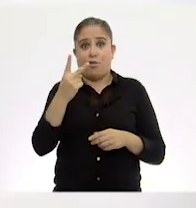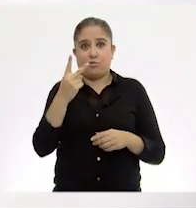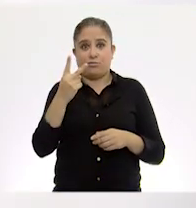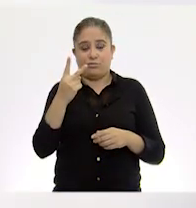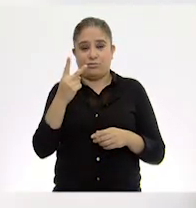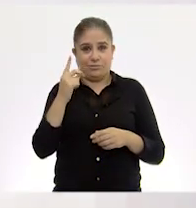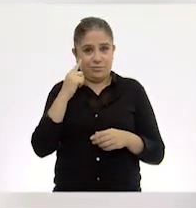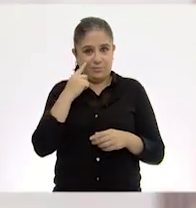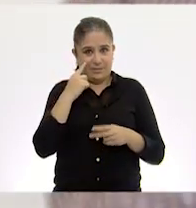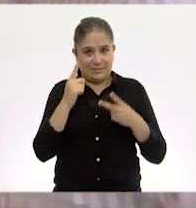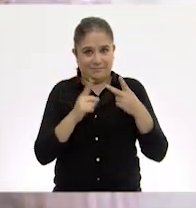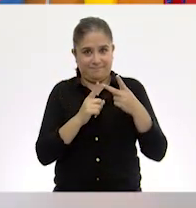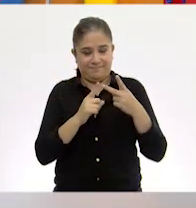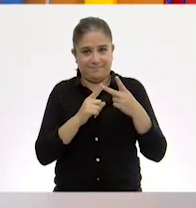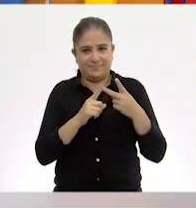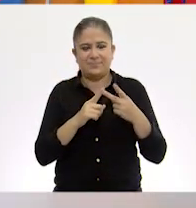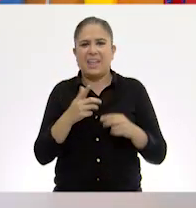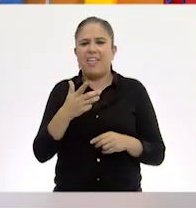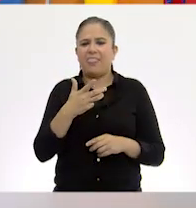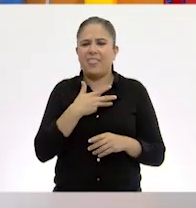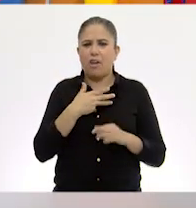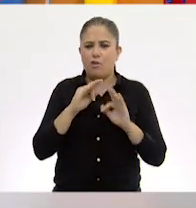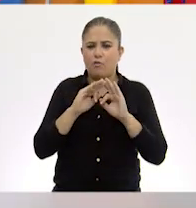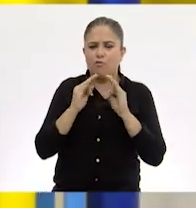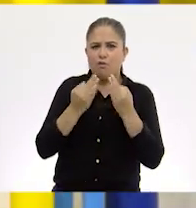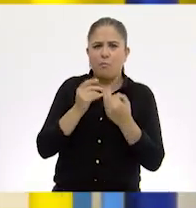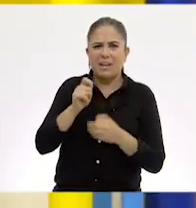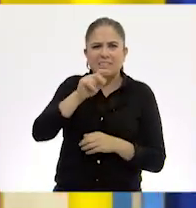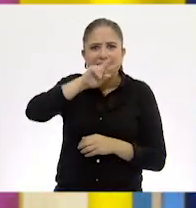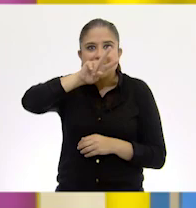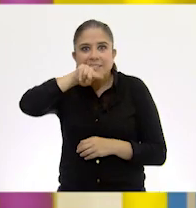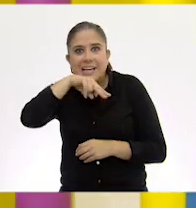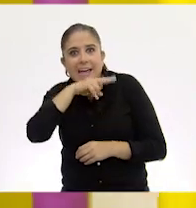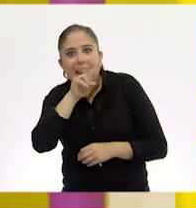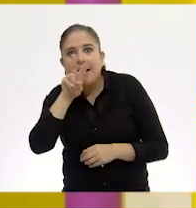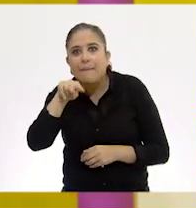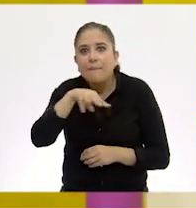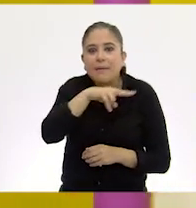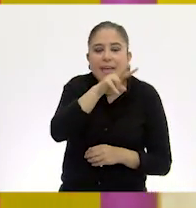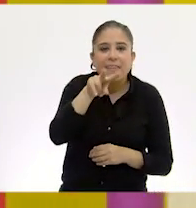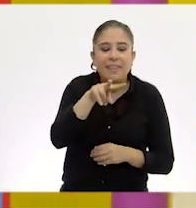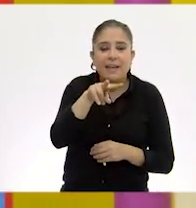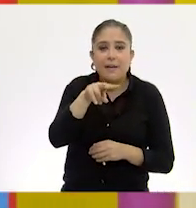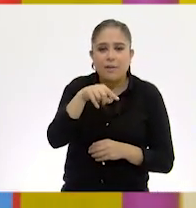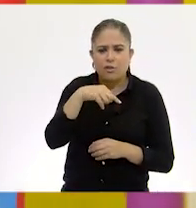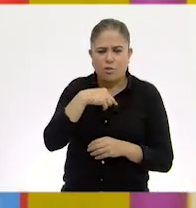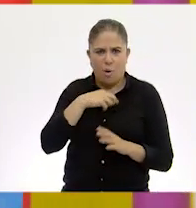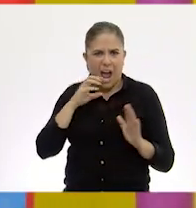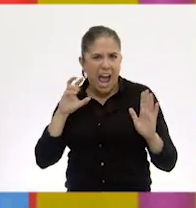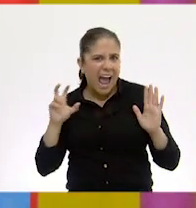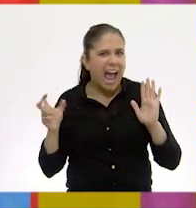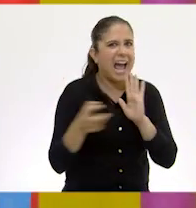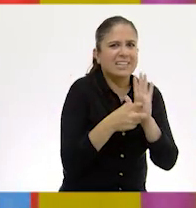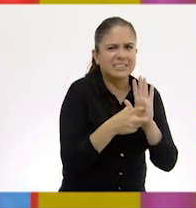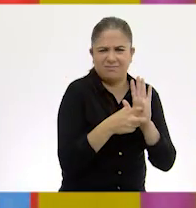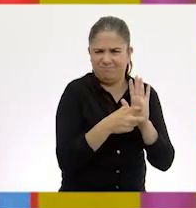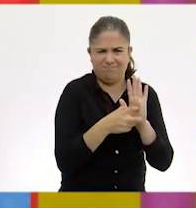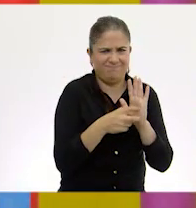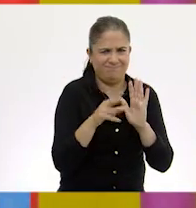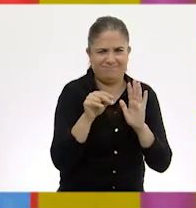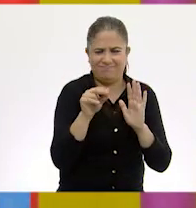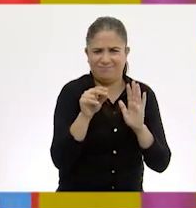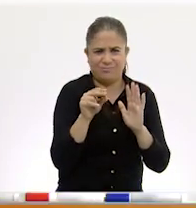mucha atención. Tengo forma de serpiente, pero mi intención no es morderte. Qué